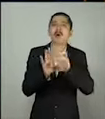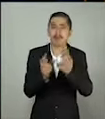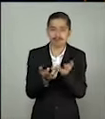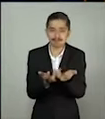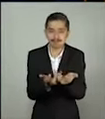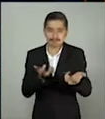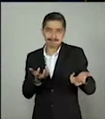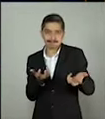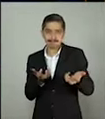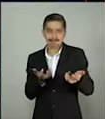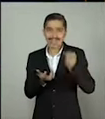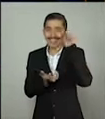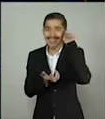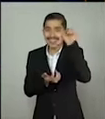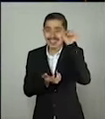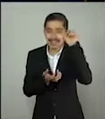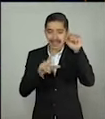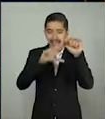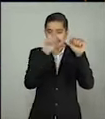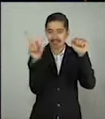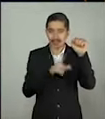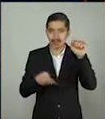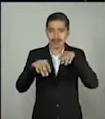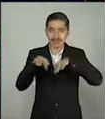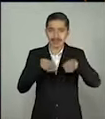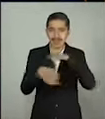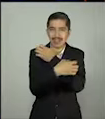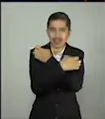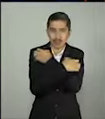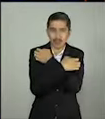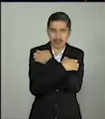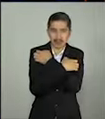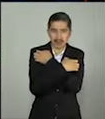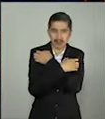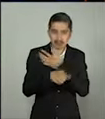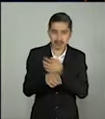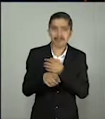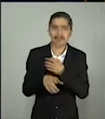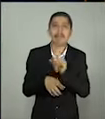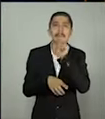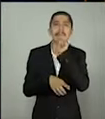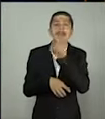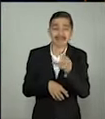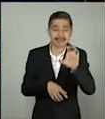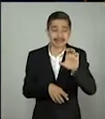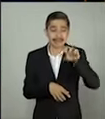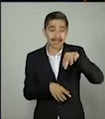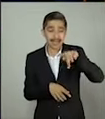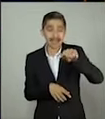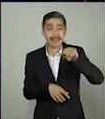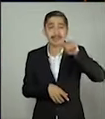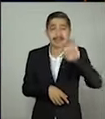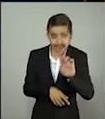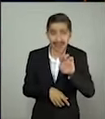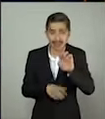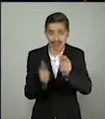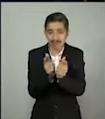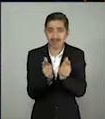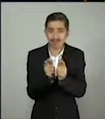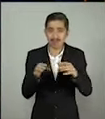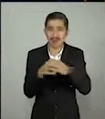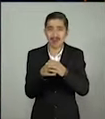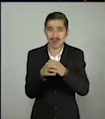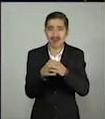separación del Sindicato Nacional de Trabajadores de la Educación, de la Coordinadora Nacional de Trabajadores